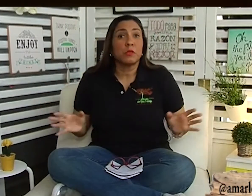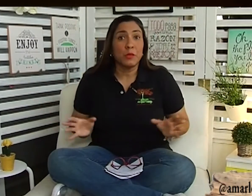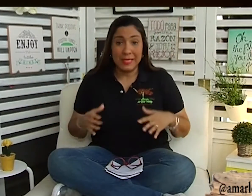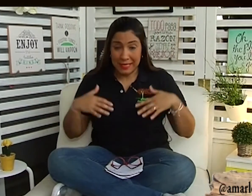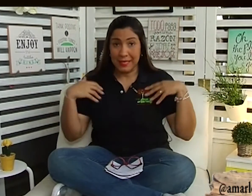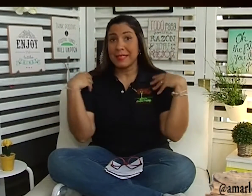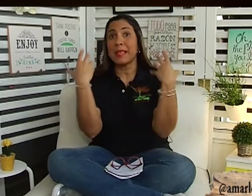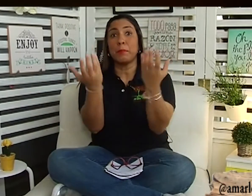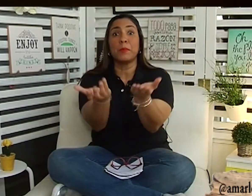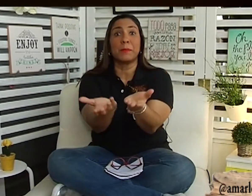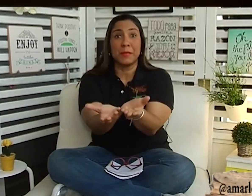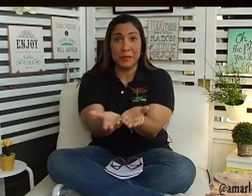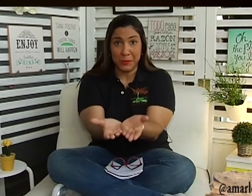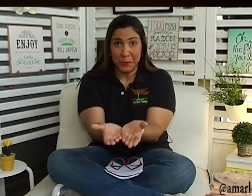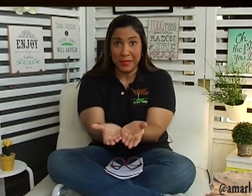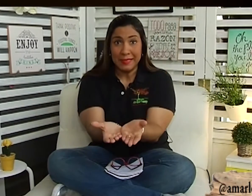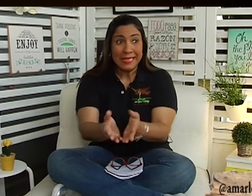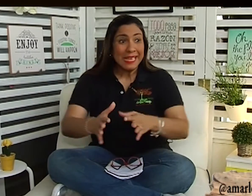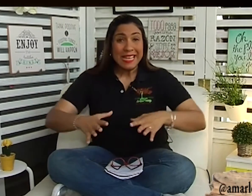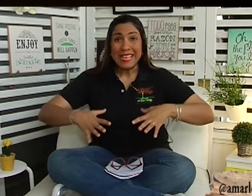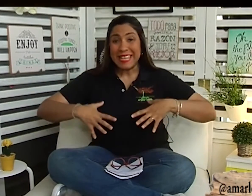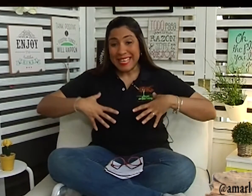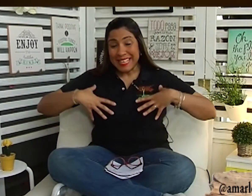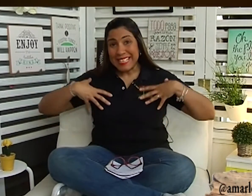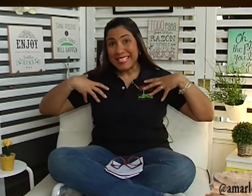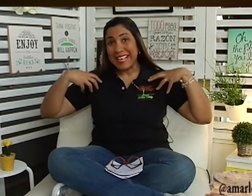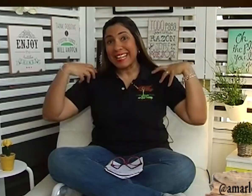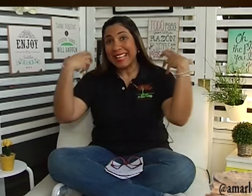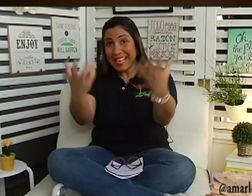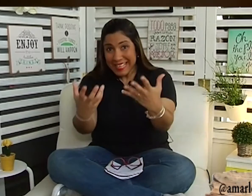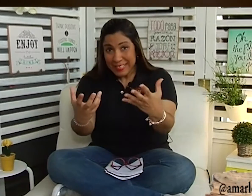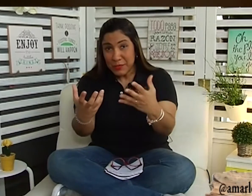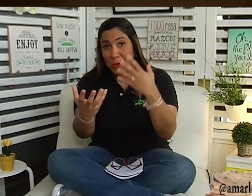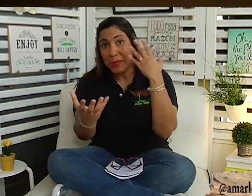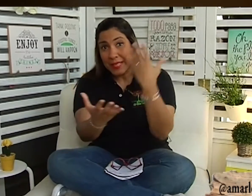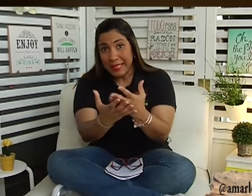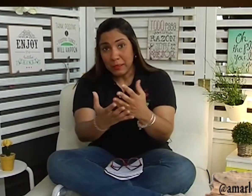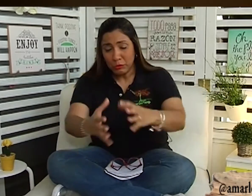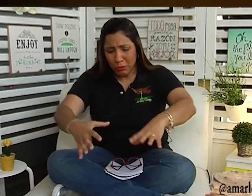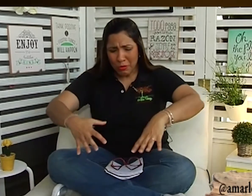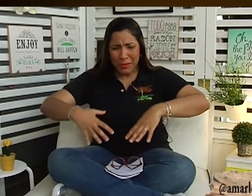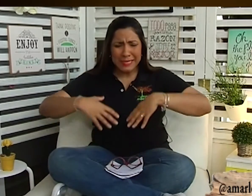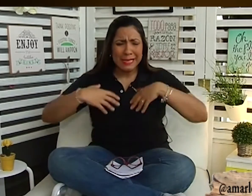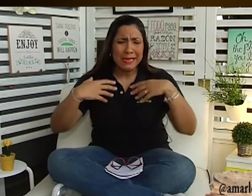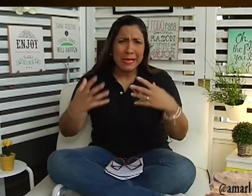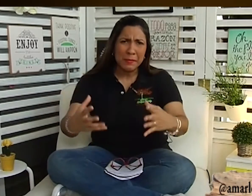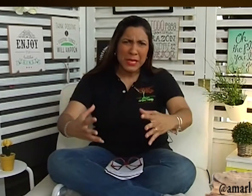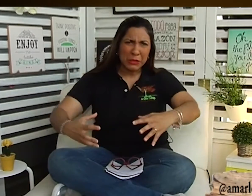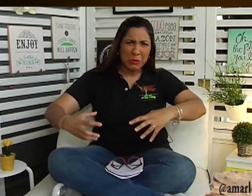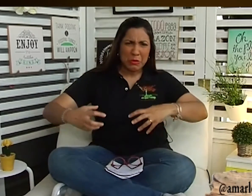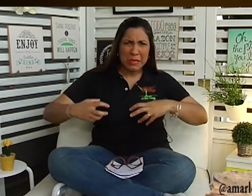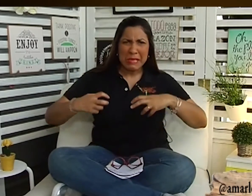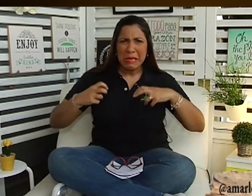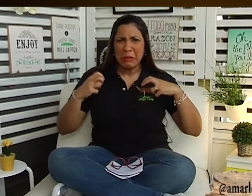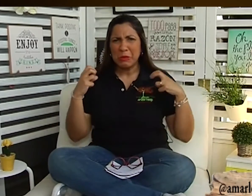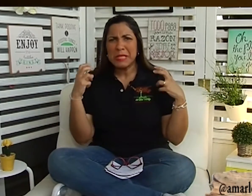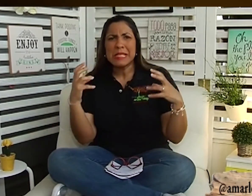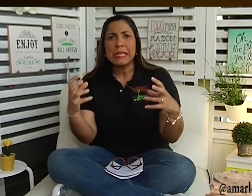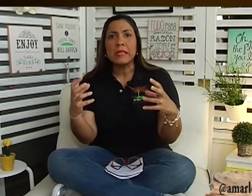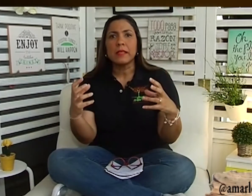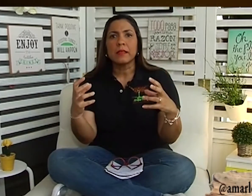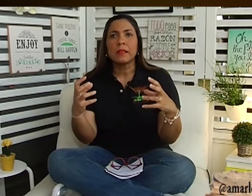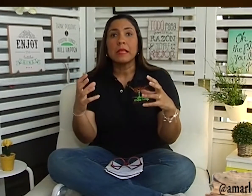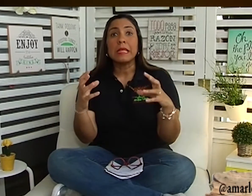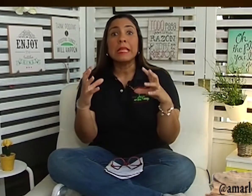de emociones hacia esta pobre persona y quiere descargar sobre él toda esa rabia, toda